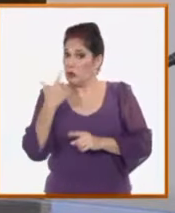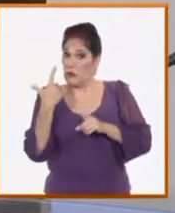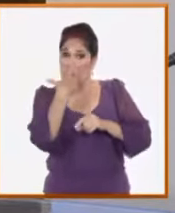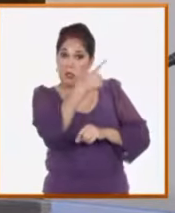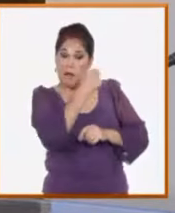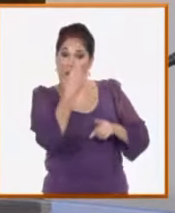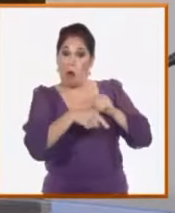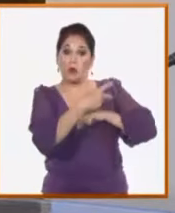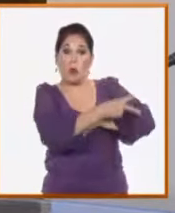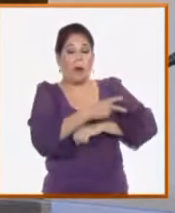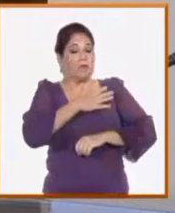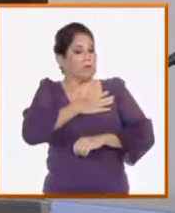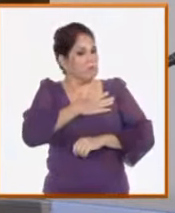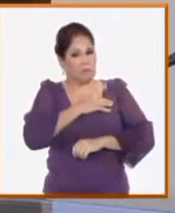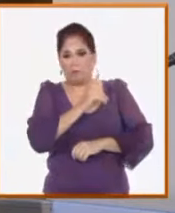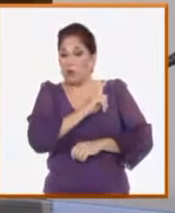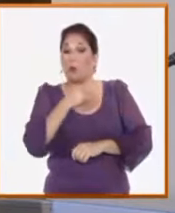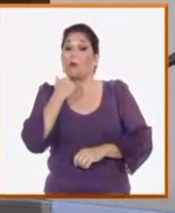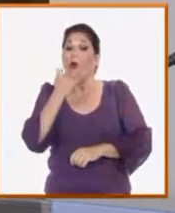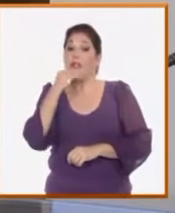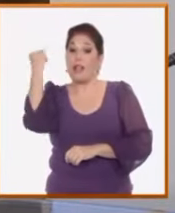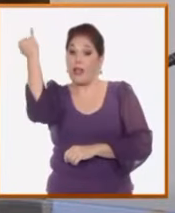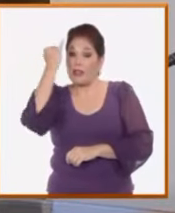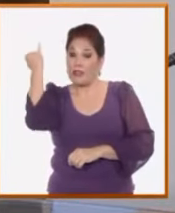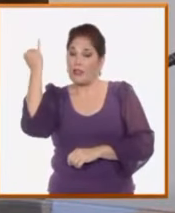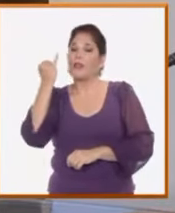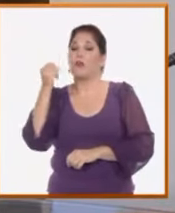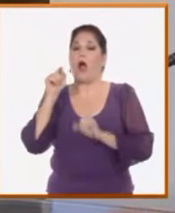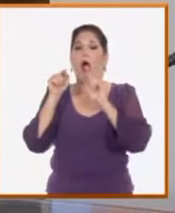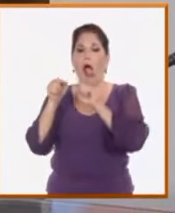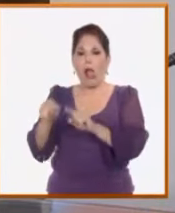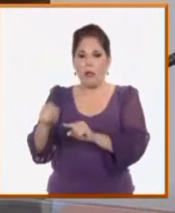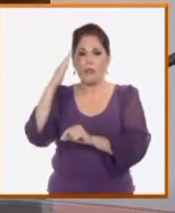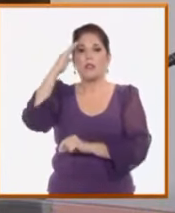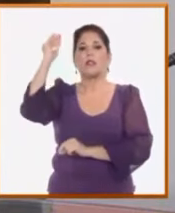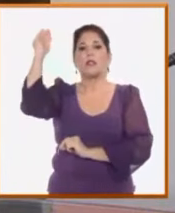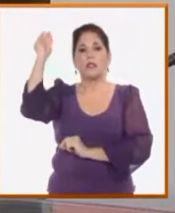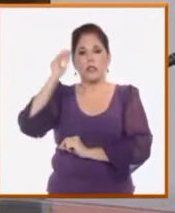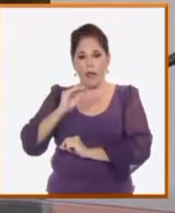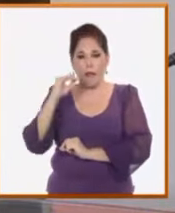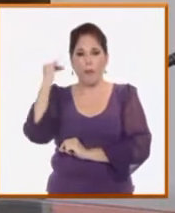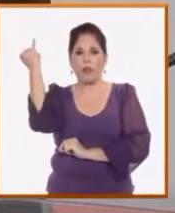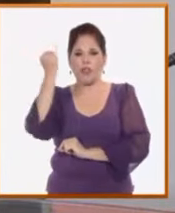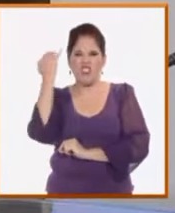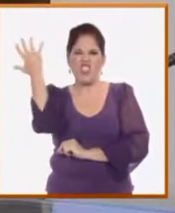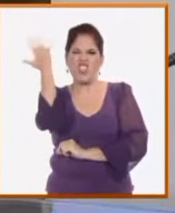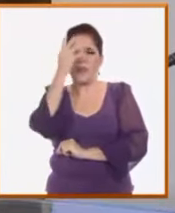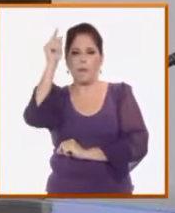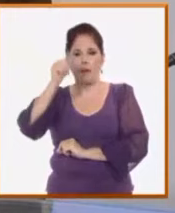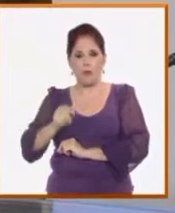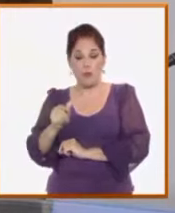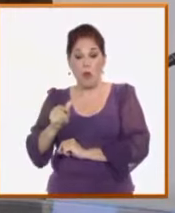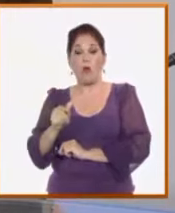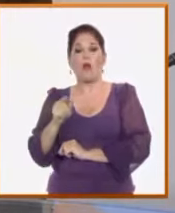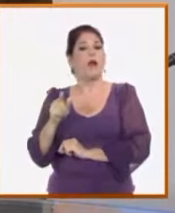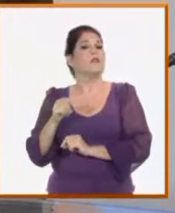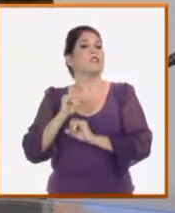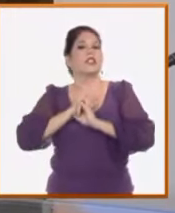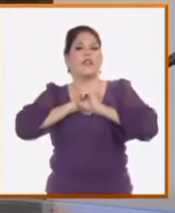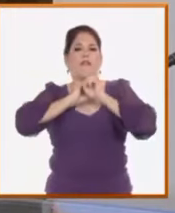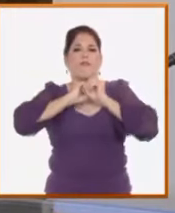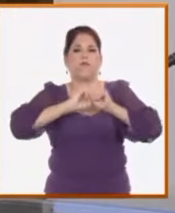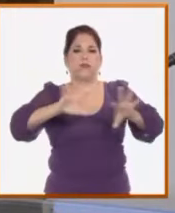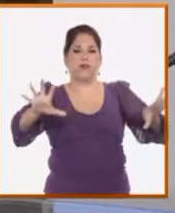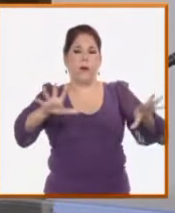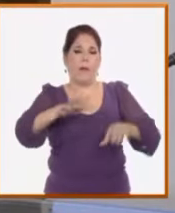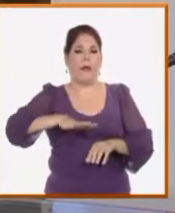mecanismos a través de Interpol para su circulación están circulados internacionalmente y se documenta toda la fase